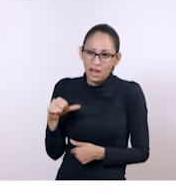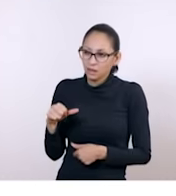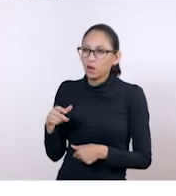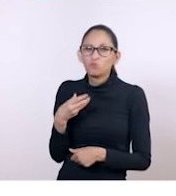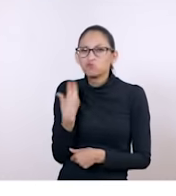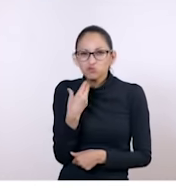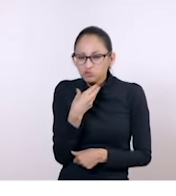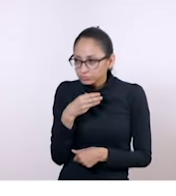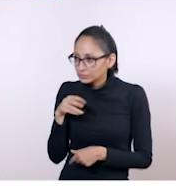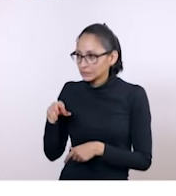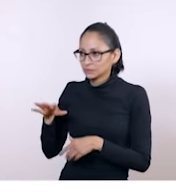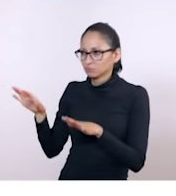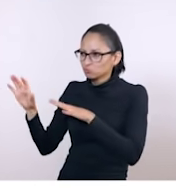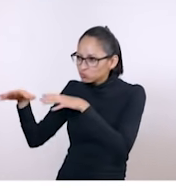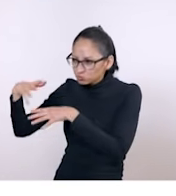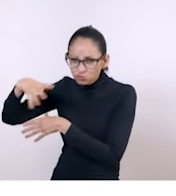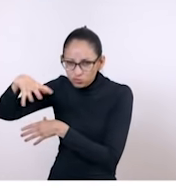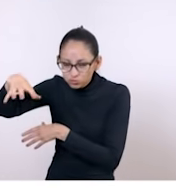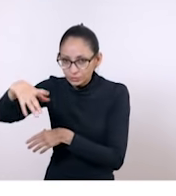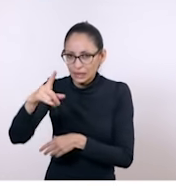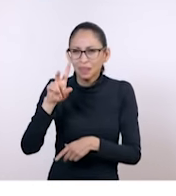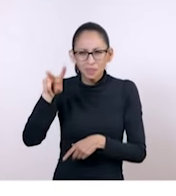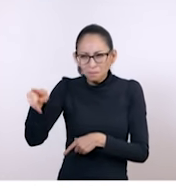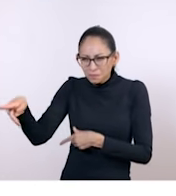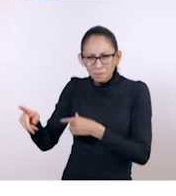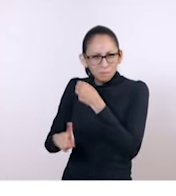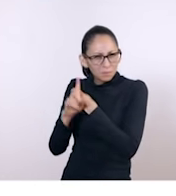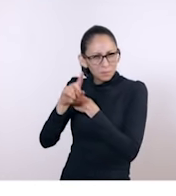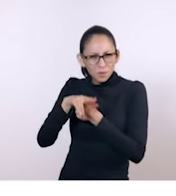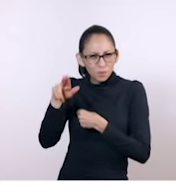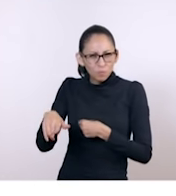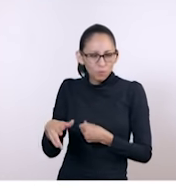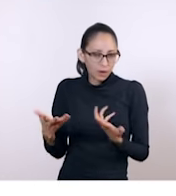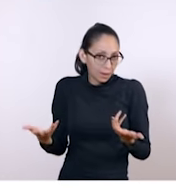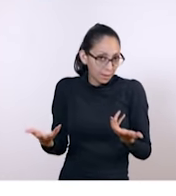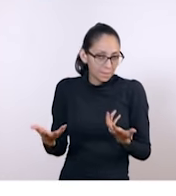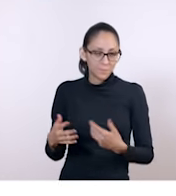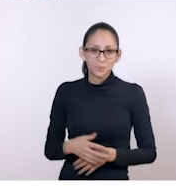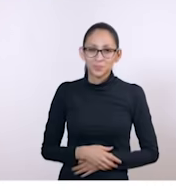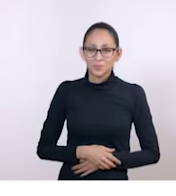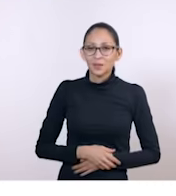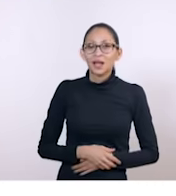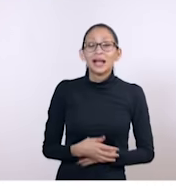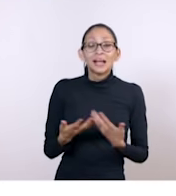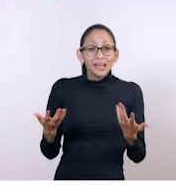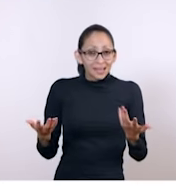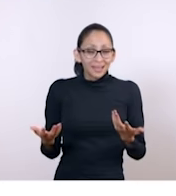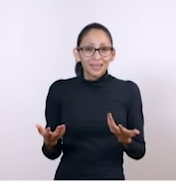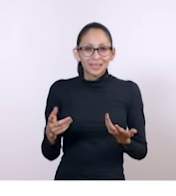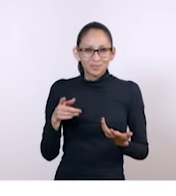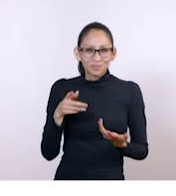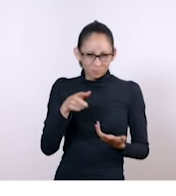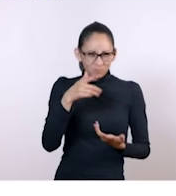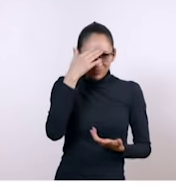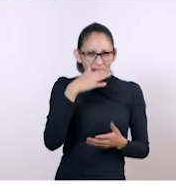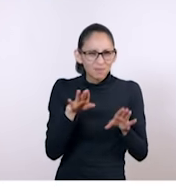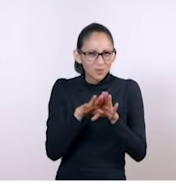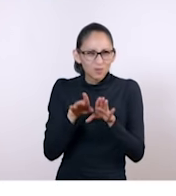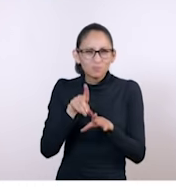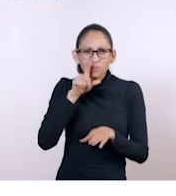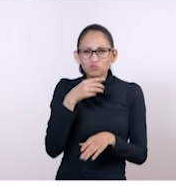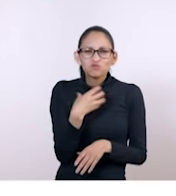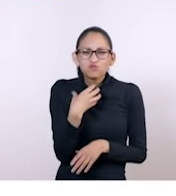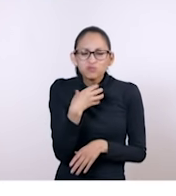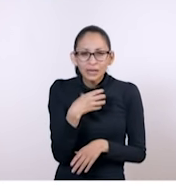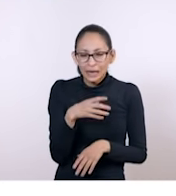los guajolotes que no se meten con nadie. De veras que no se meten con nadie. Más bien nos metemos con ellos en la vida, pero es otra historia. Resulta que... Sí saben cómo le hacen los guajolotes, ¿verdad?